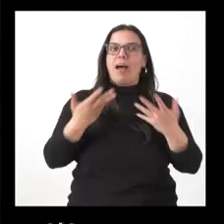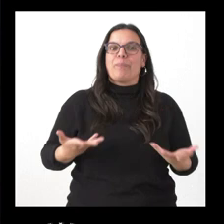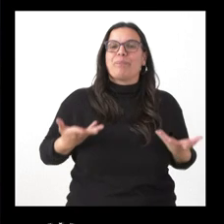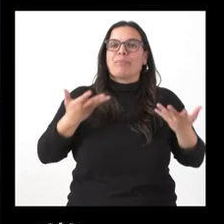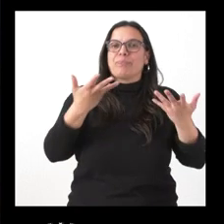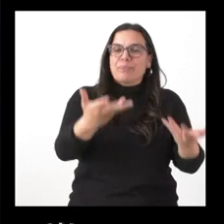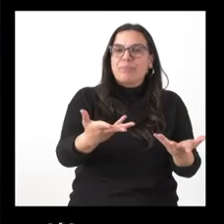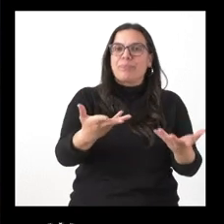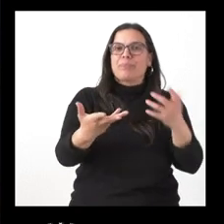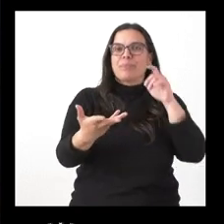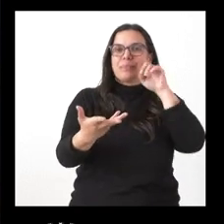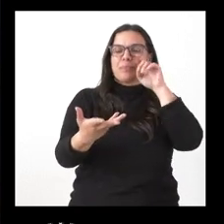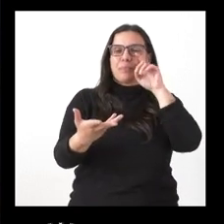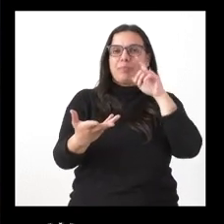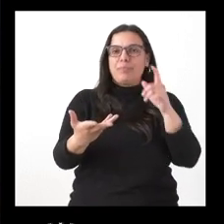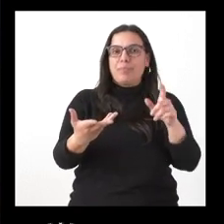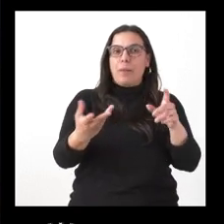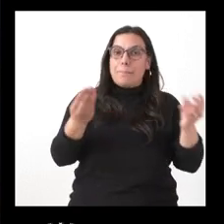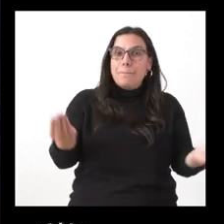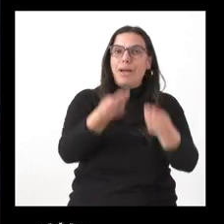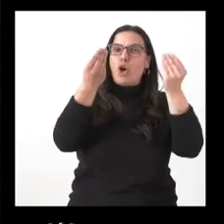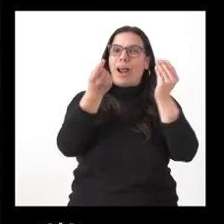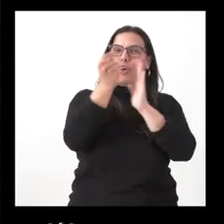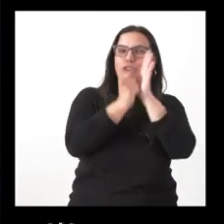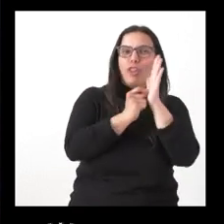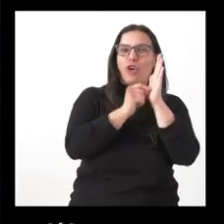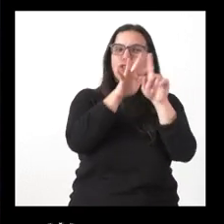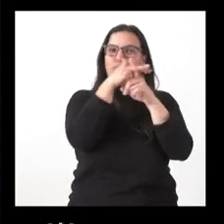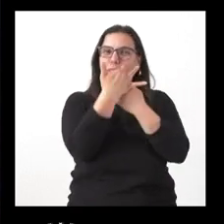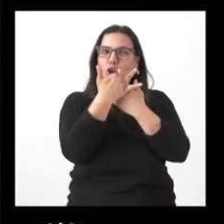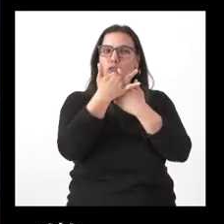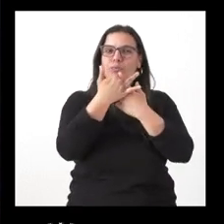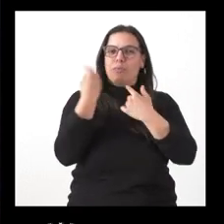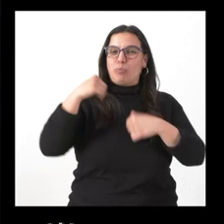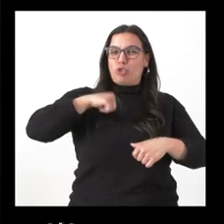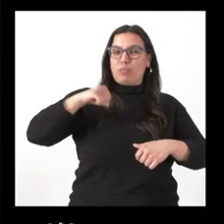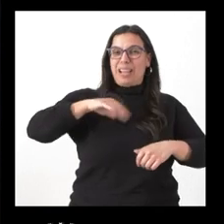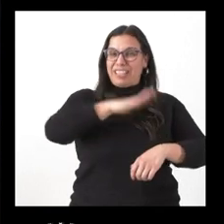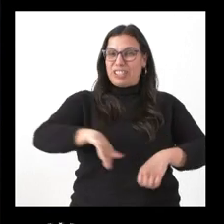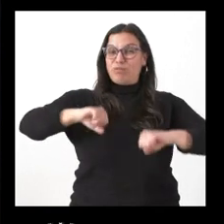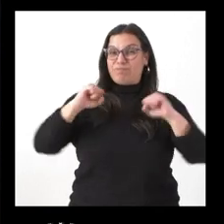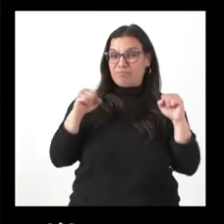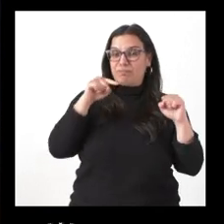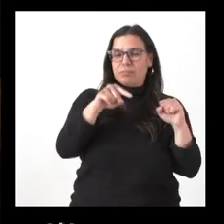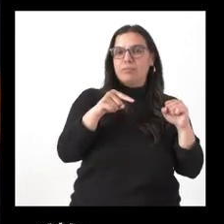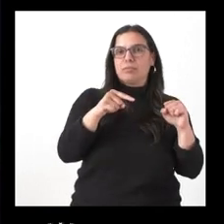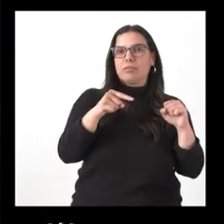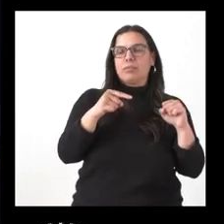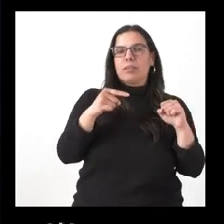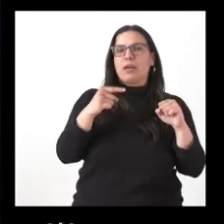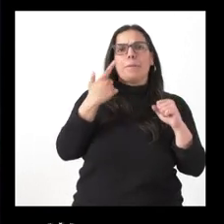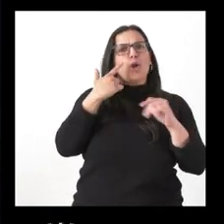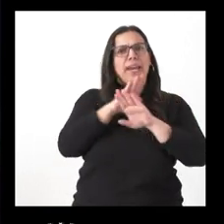ámbito de la mejora de las condiciones de la estancia de los niños en el hospital que no tengan que ver nunca